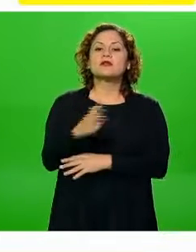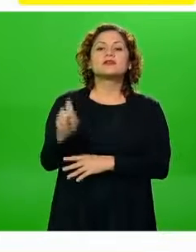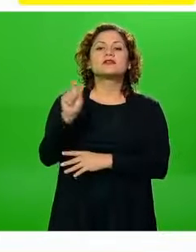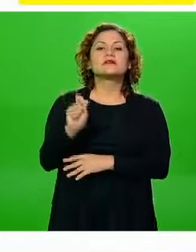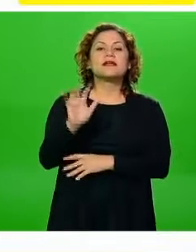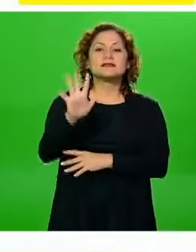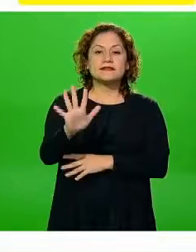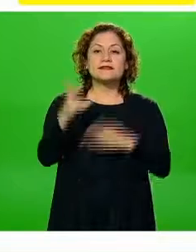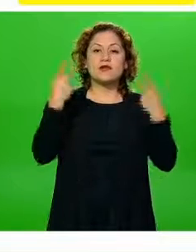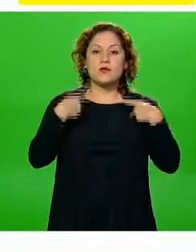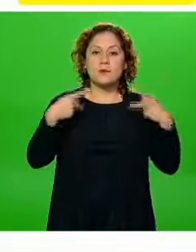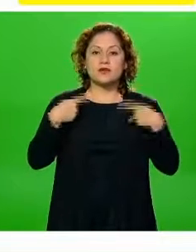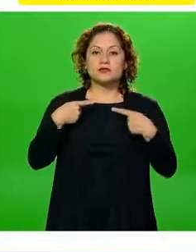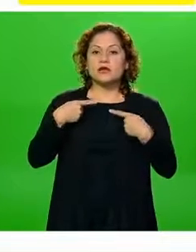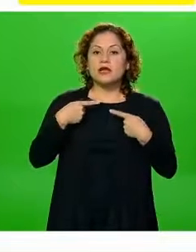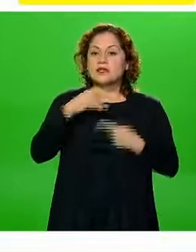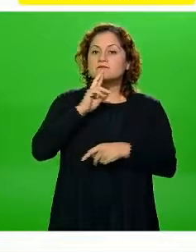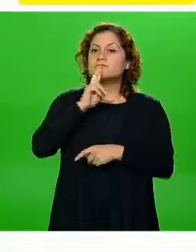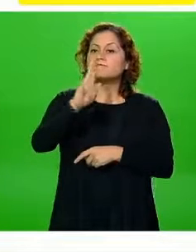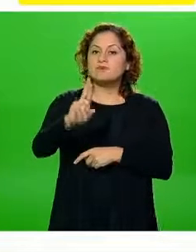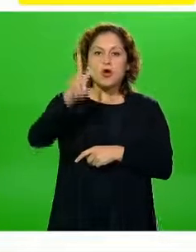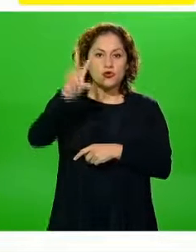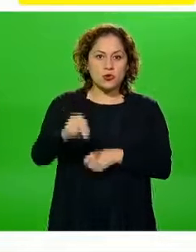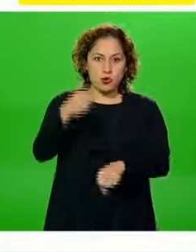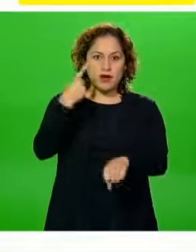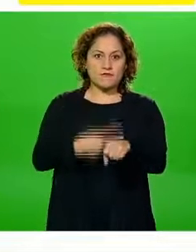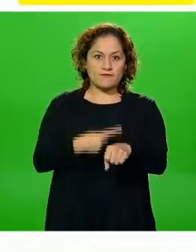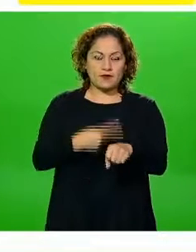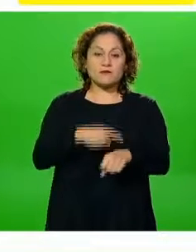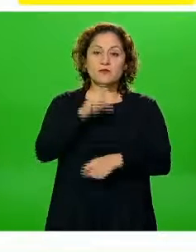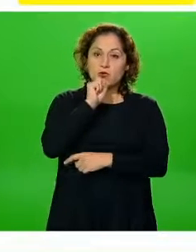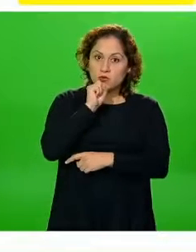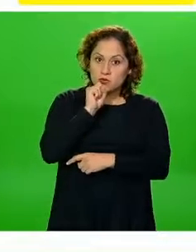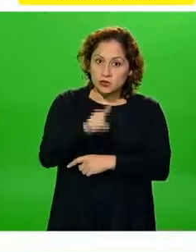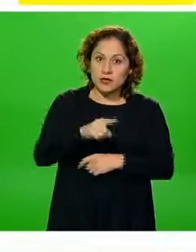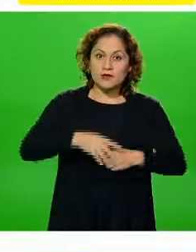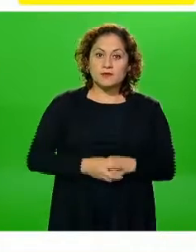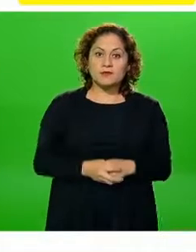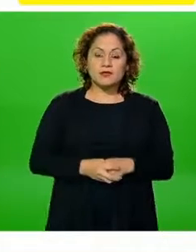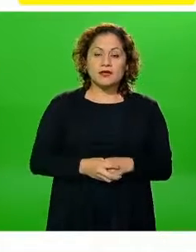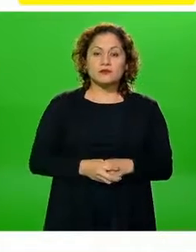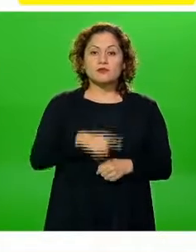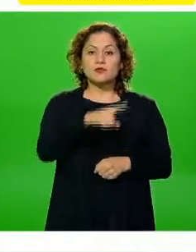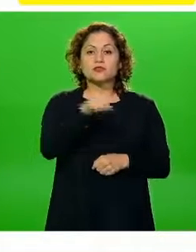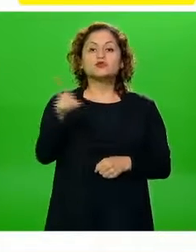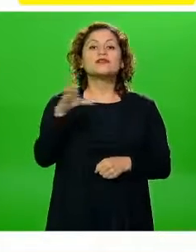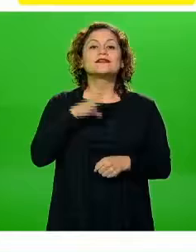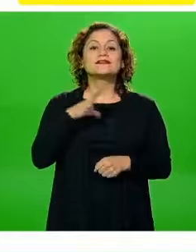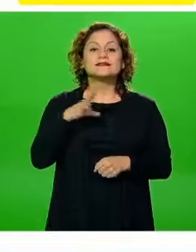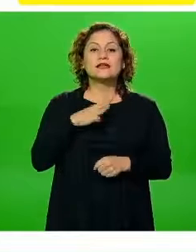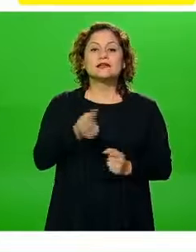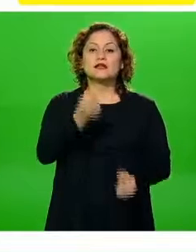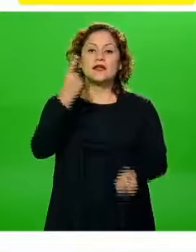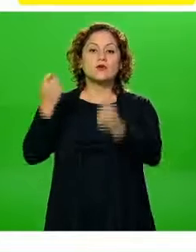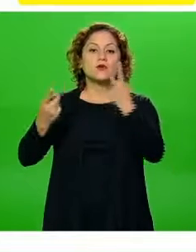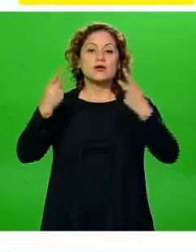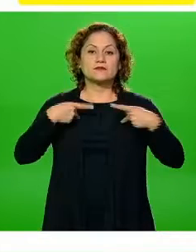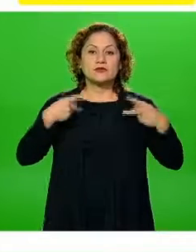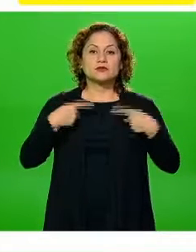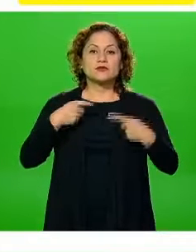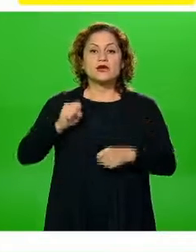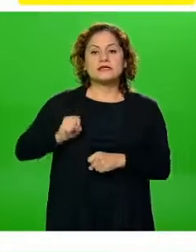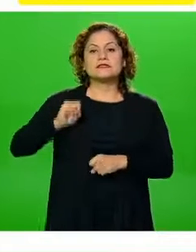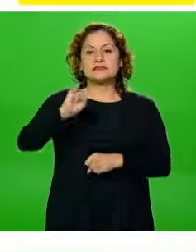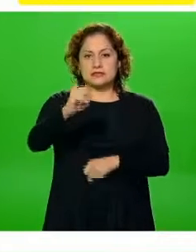4.029.225 pruebas negativas y hay que recordar que también tenemos resultados confirmados o resultados